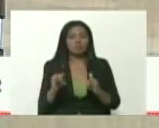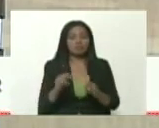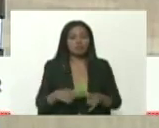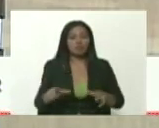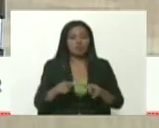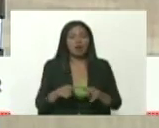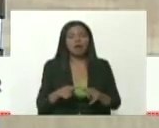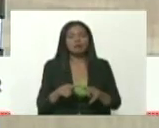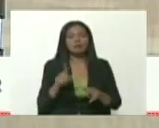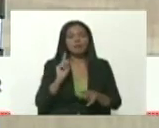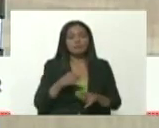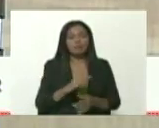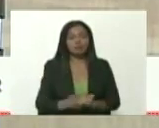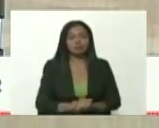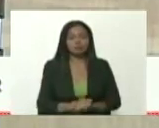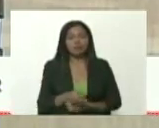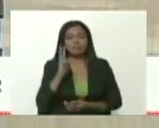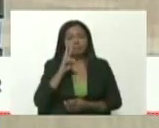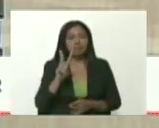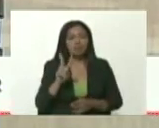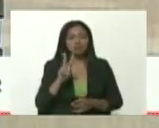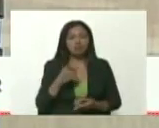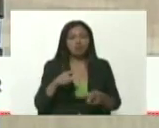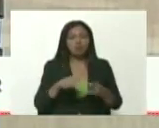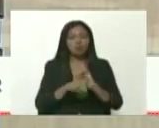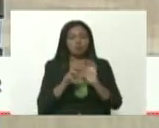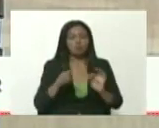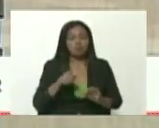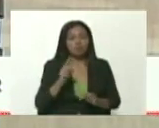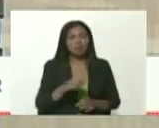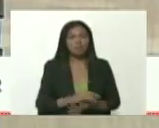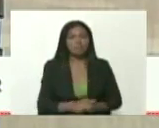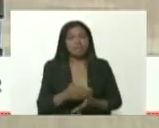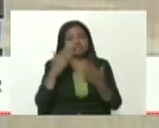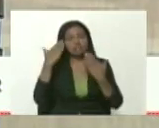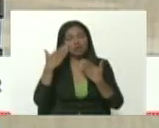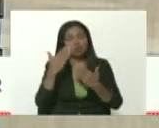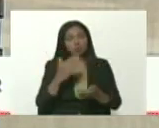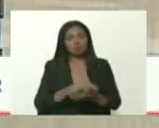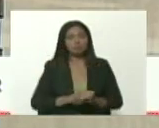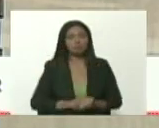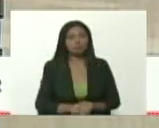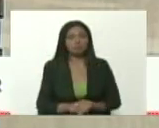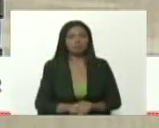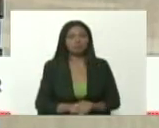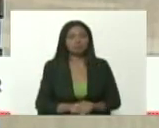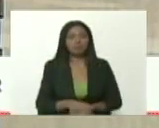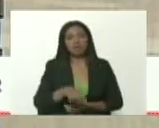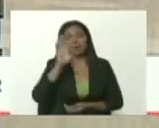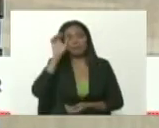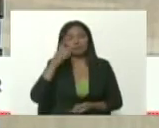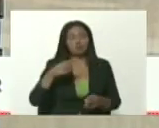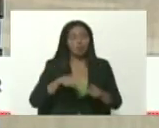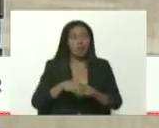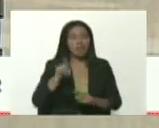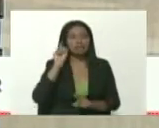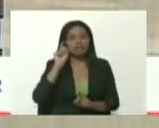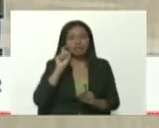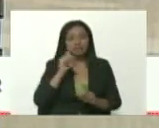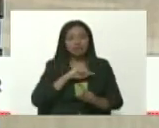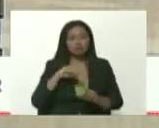Ciudad Bicentenario, viendo su alocución. Saludo. Y aprendiendo de sus